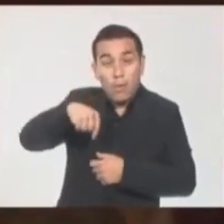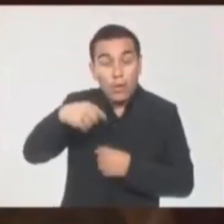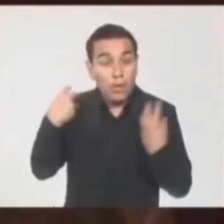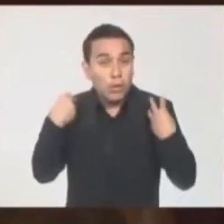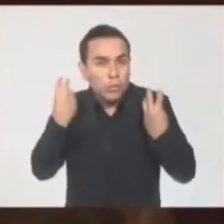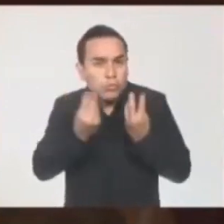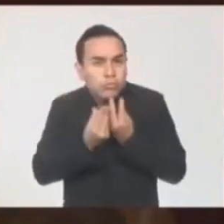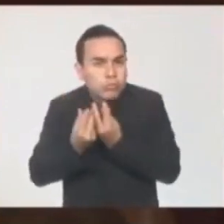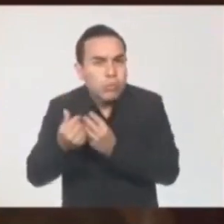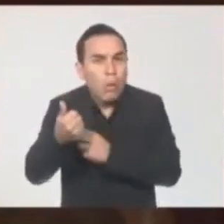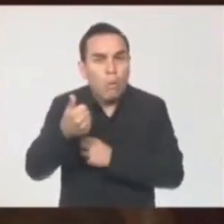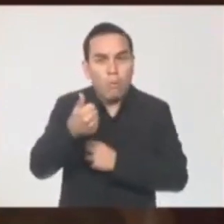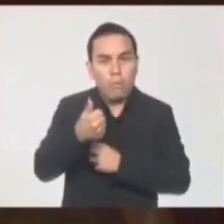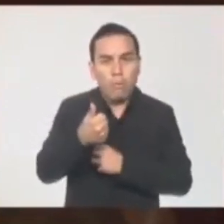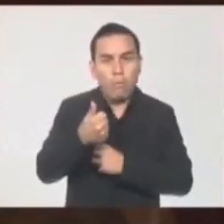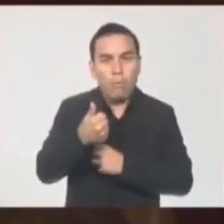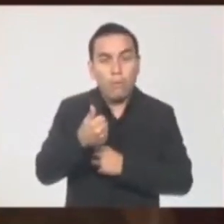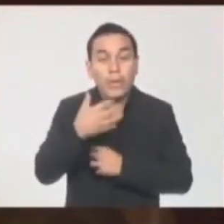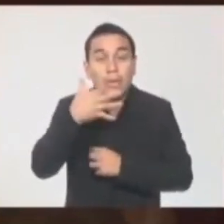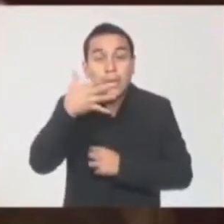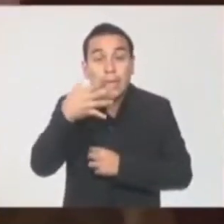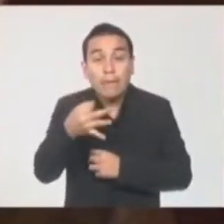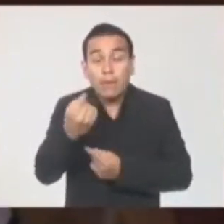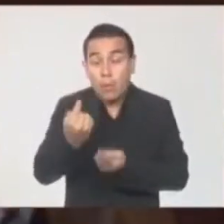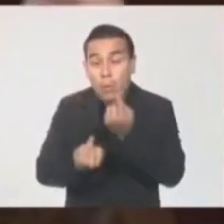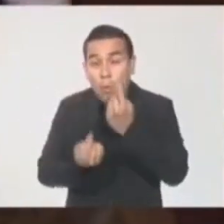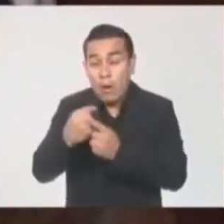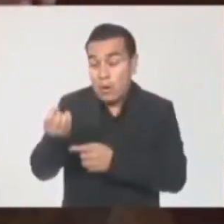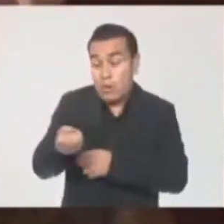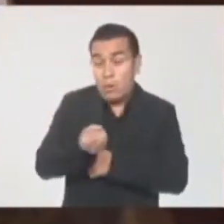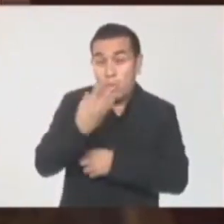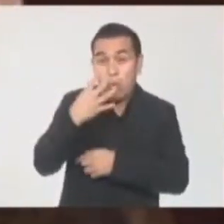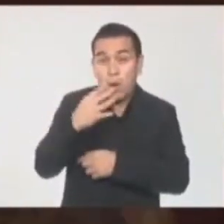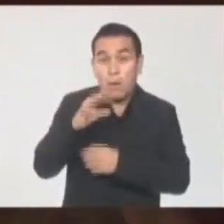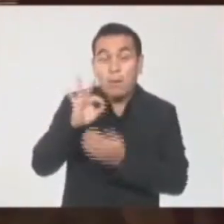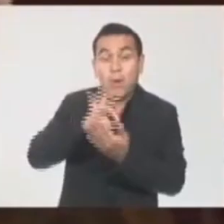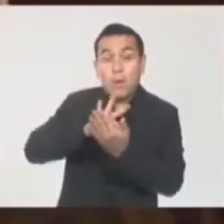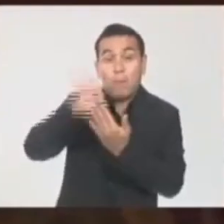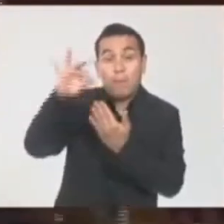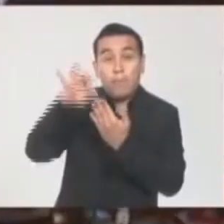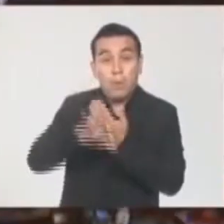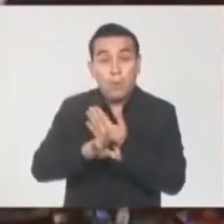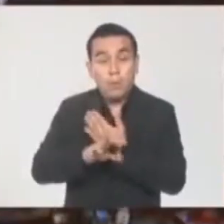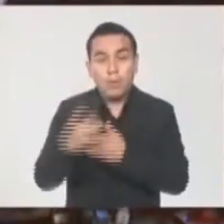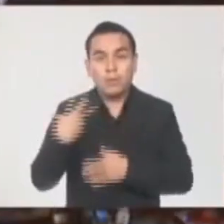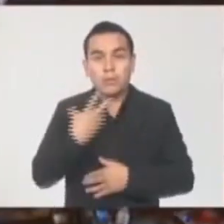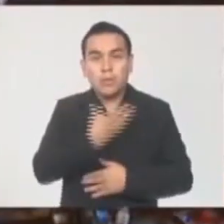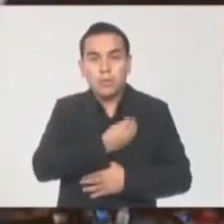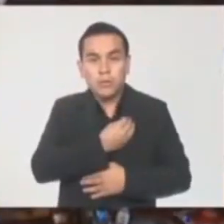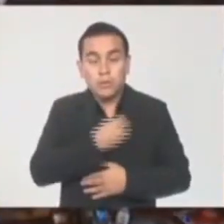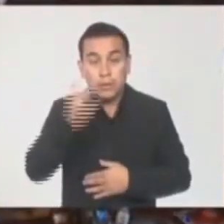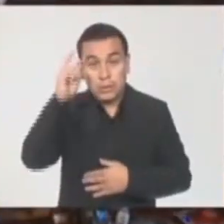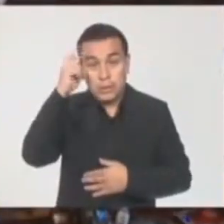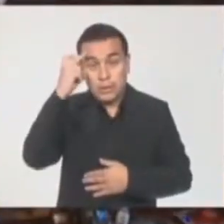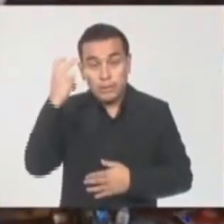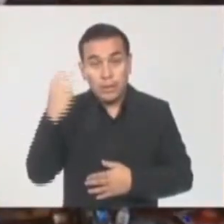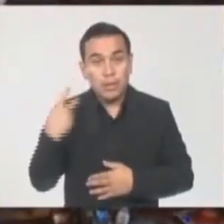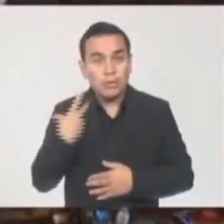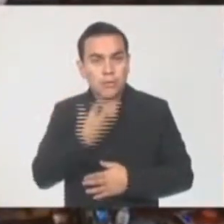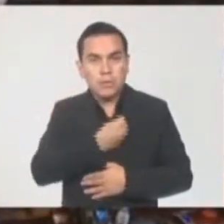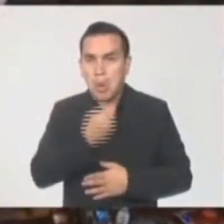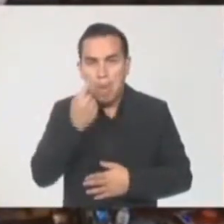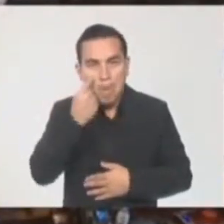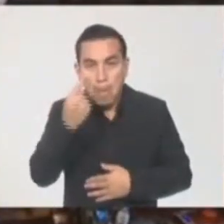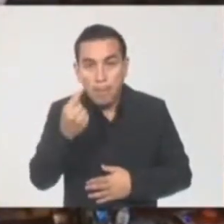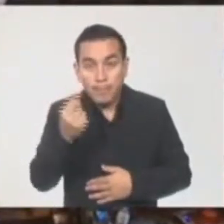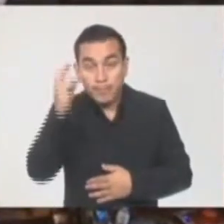hoy? Muchos de los frutos de los nuevos programas que estamos ejecutando ahora no los veremos en esta generación, pero ese